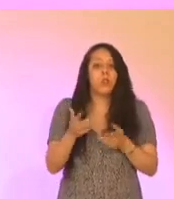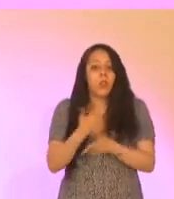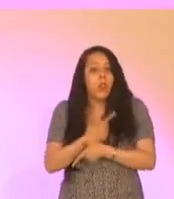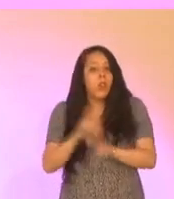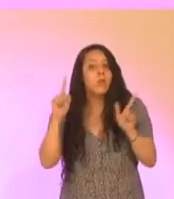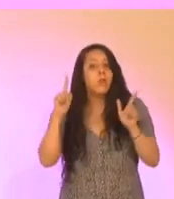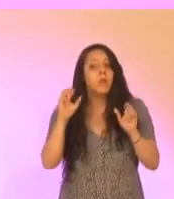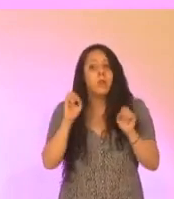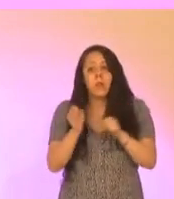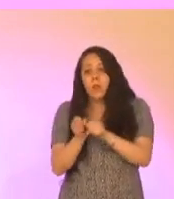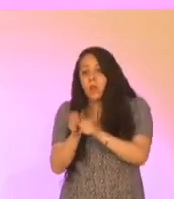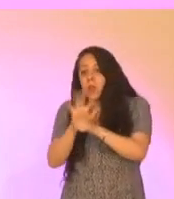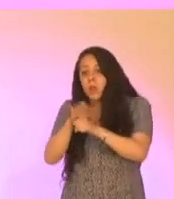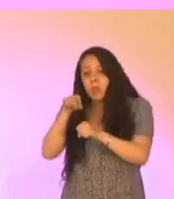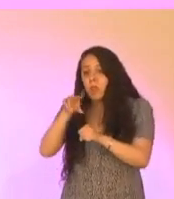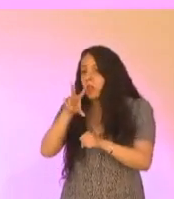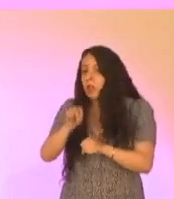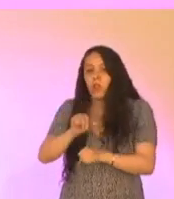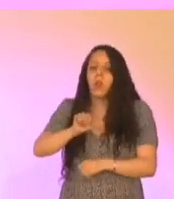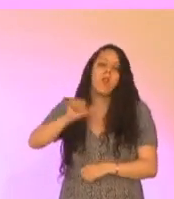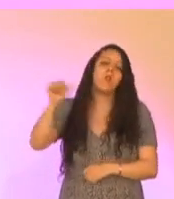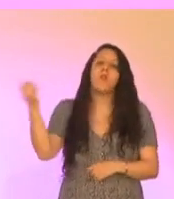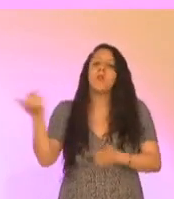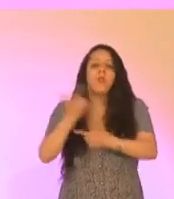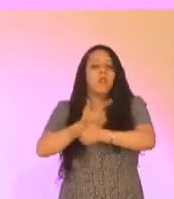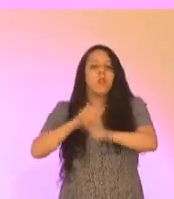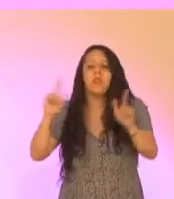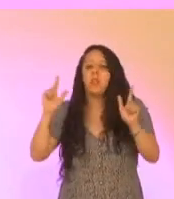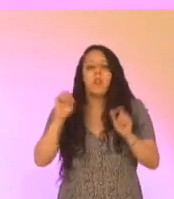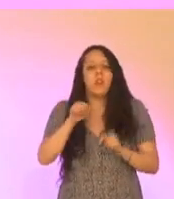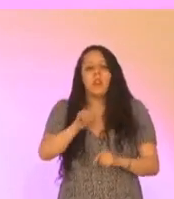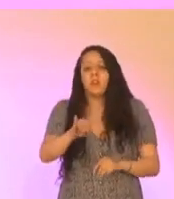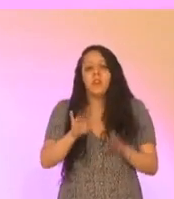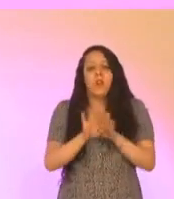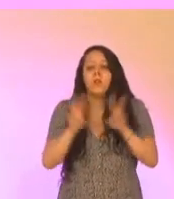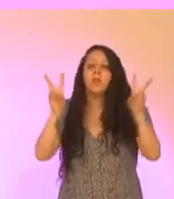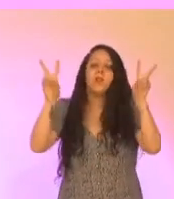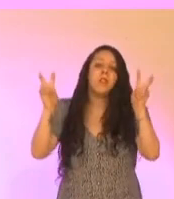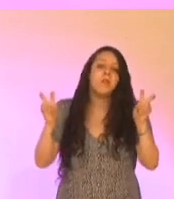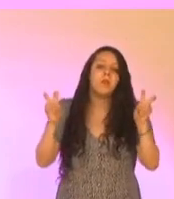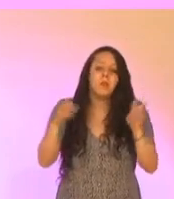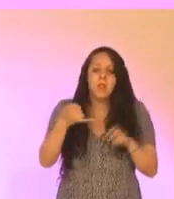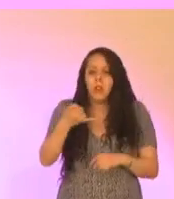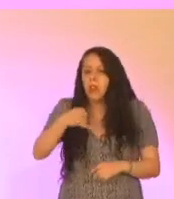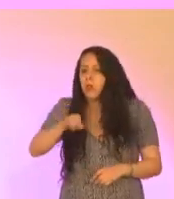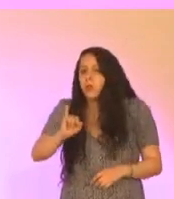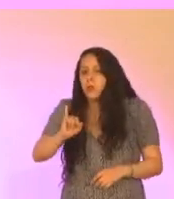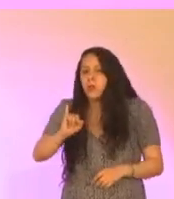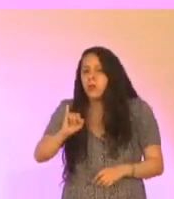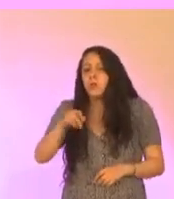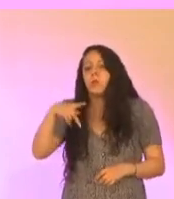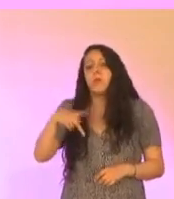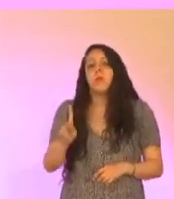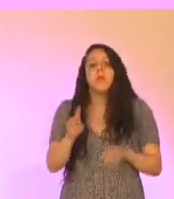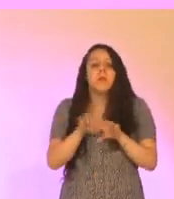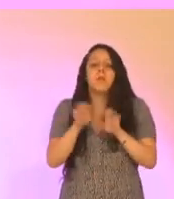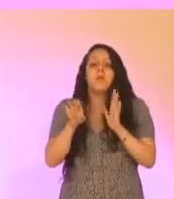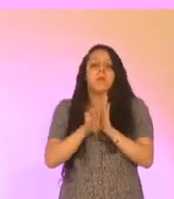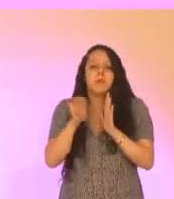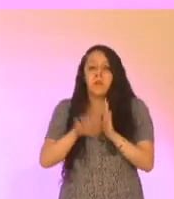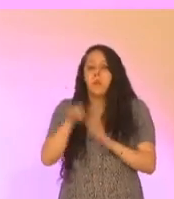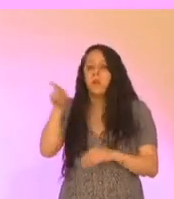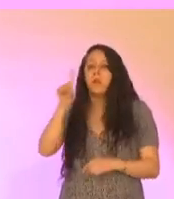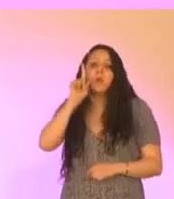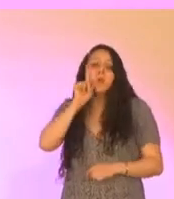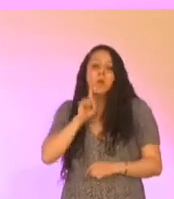pandemia entonces así tuvimos temas ridículos como decía víctor de por ejemplo el de una chica que